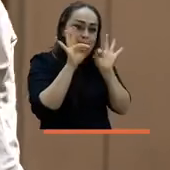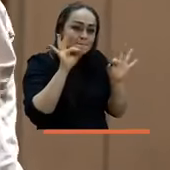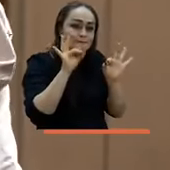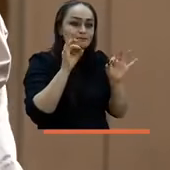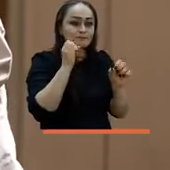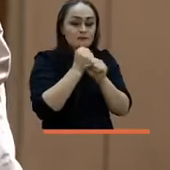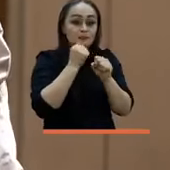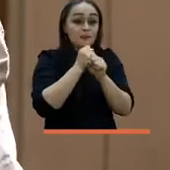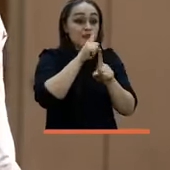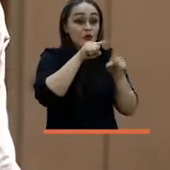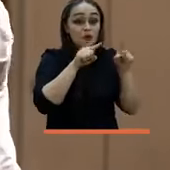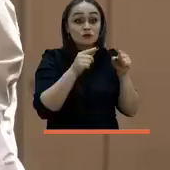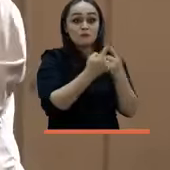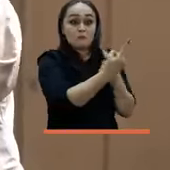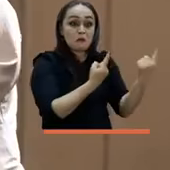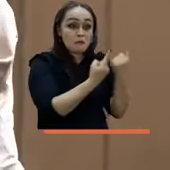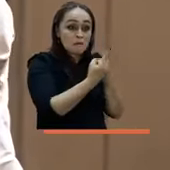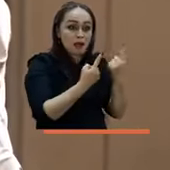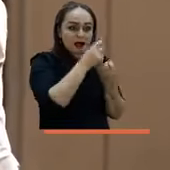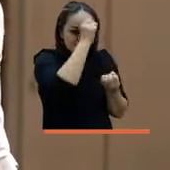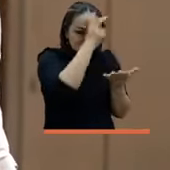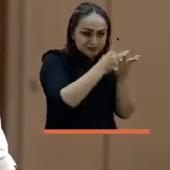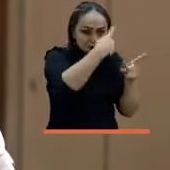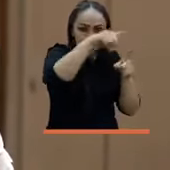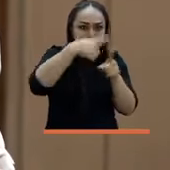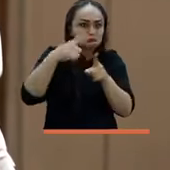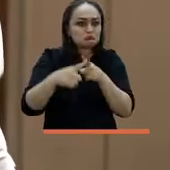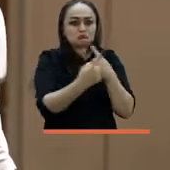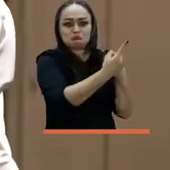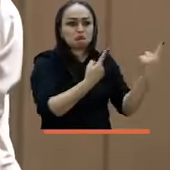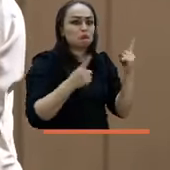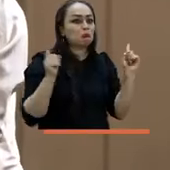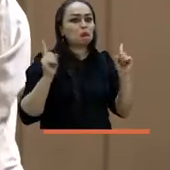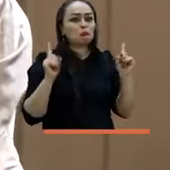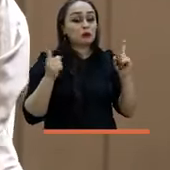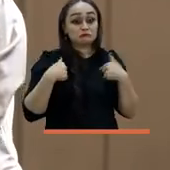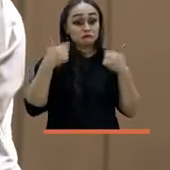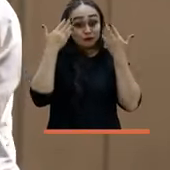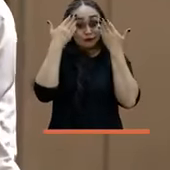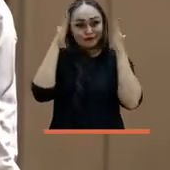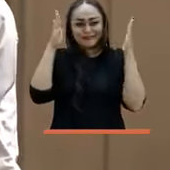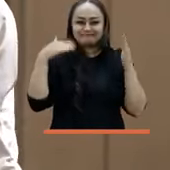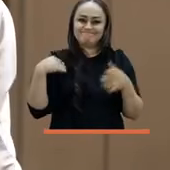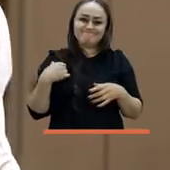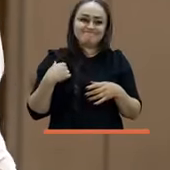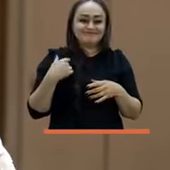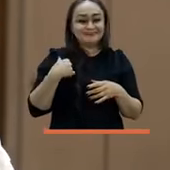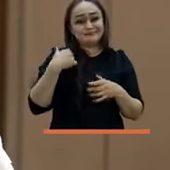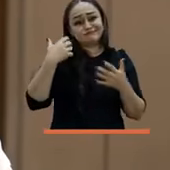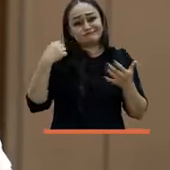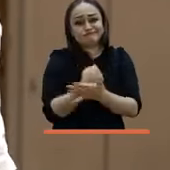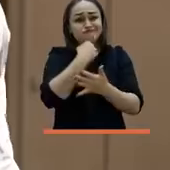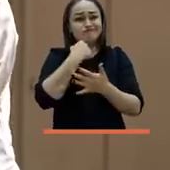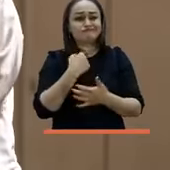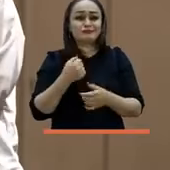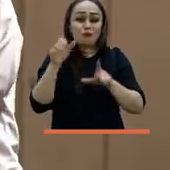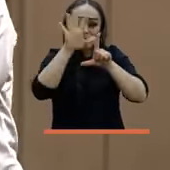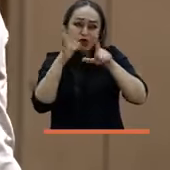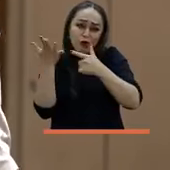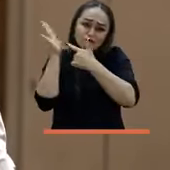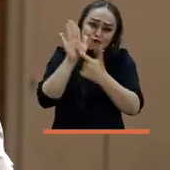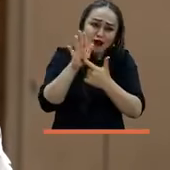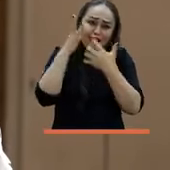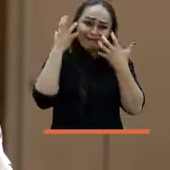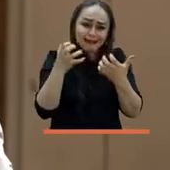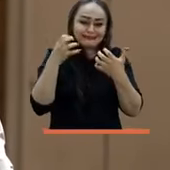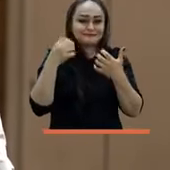todas esas diversidades que uno quisiera ahora yo no sabía que podía traer un vídeo me dio un poco de envidia pero les invito a que vean por